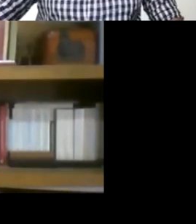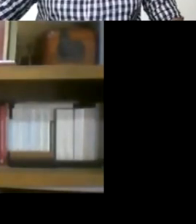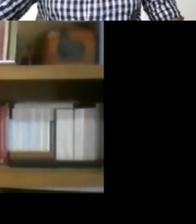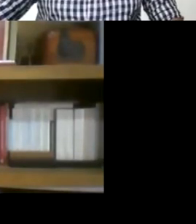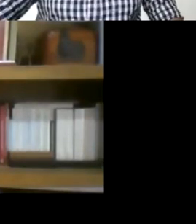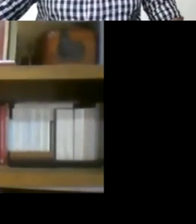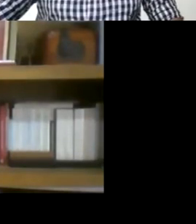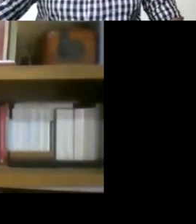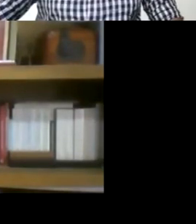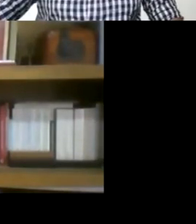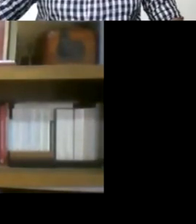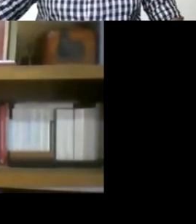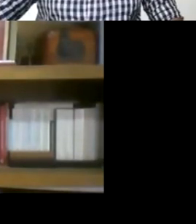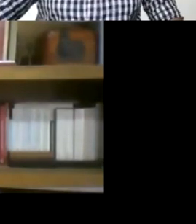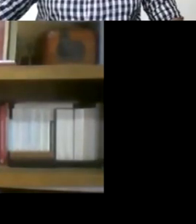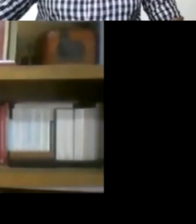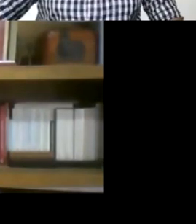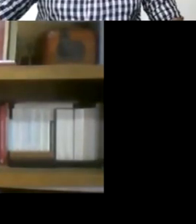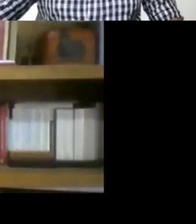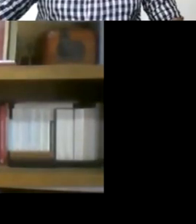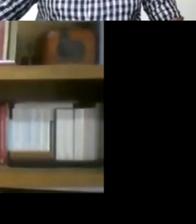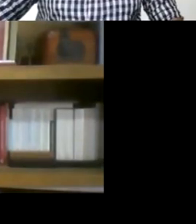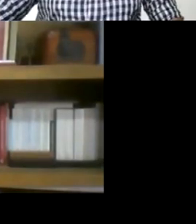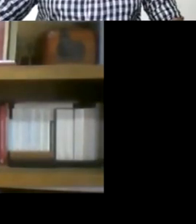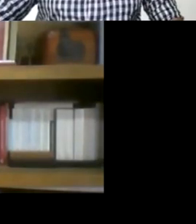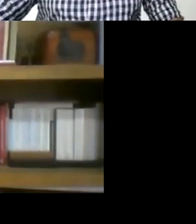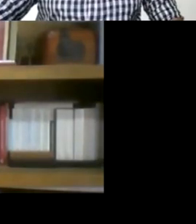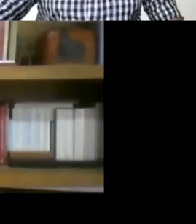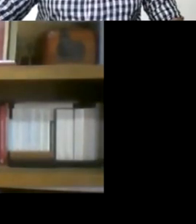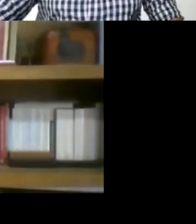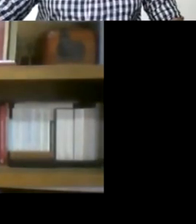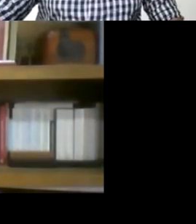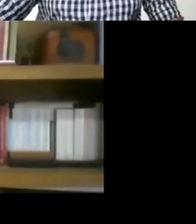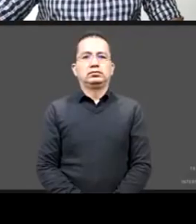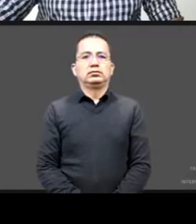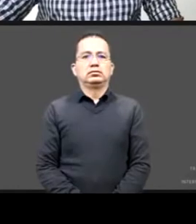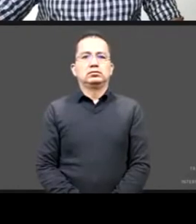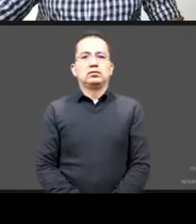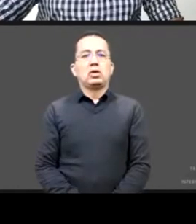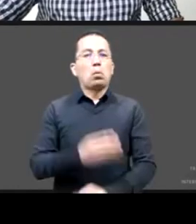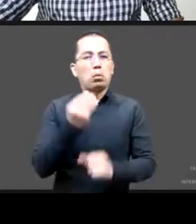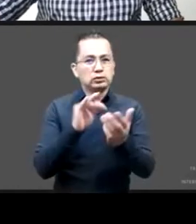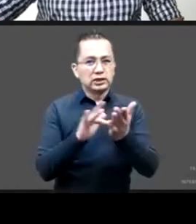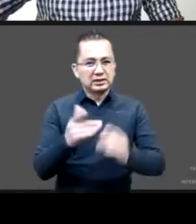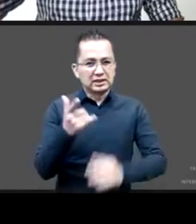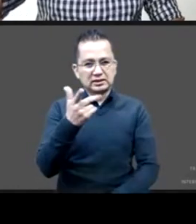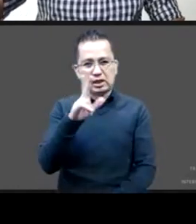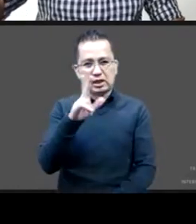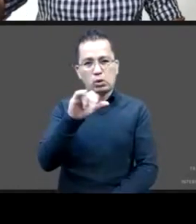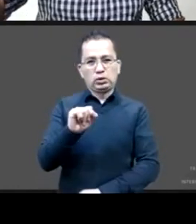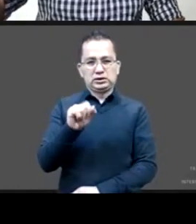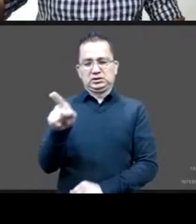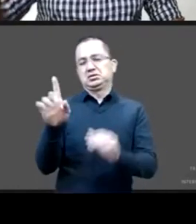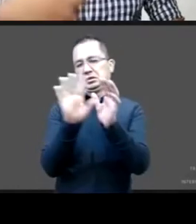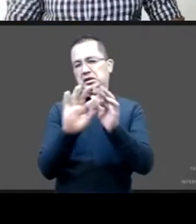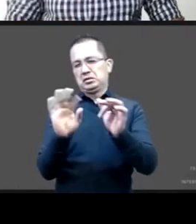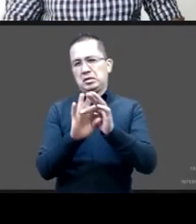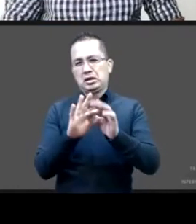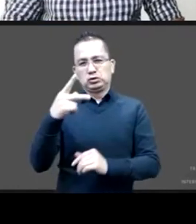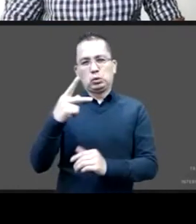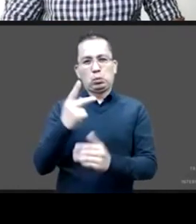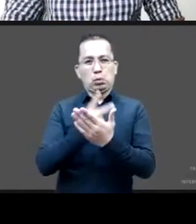han tomado en sus manos algunos proyectos productivos y algunos proyectos de intervención territorial que me parecen muy